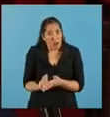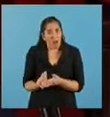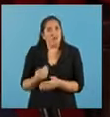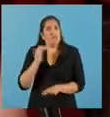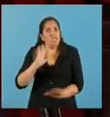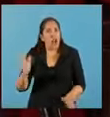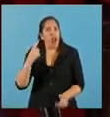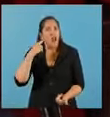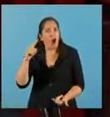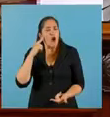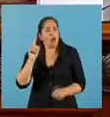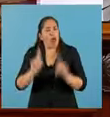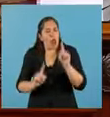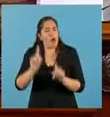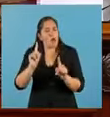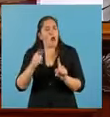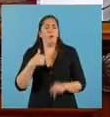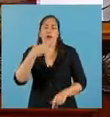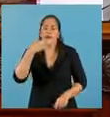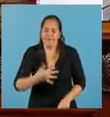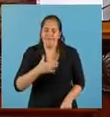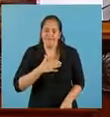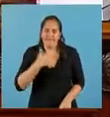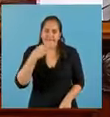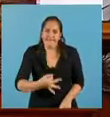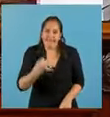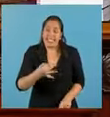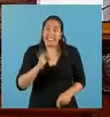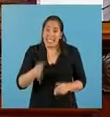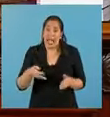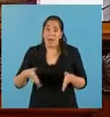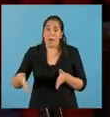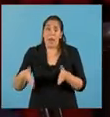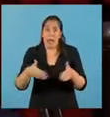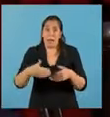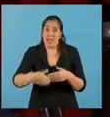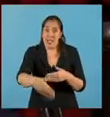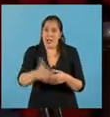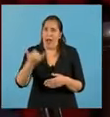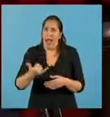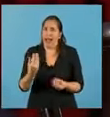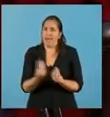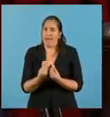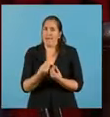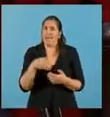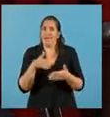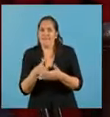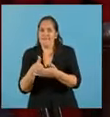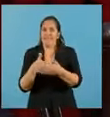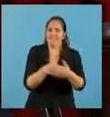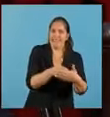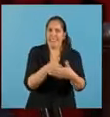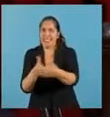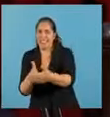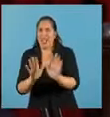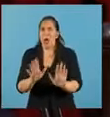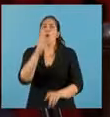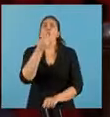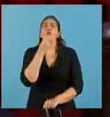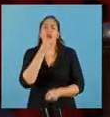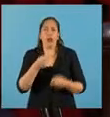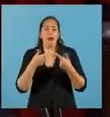logros, pero seré sincero, advierto que atravesamos un camino que tiene obstáculos. Tal vez un ejemplo permita explicar mejor aquello